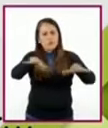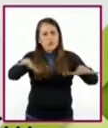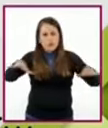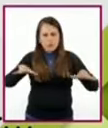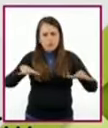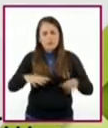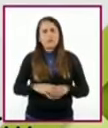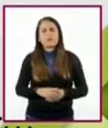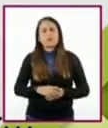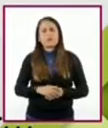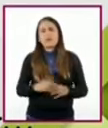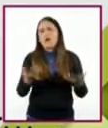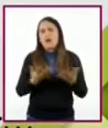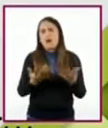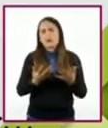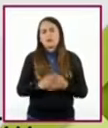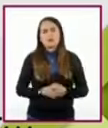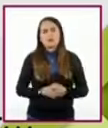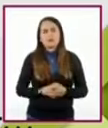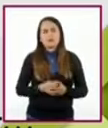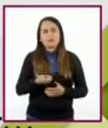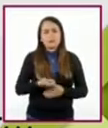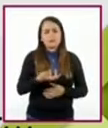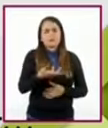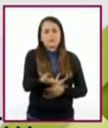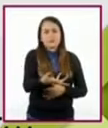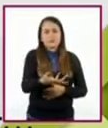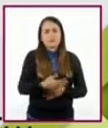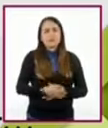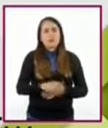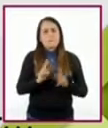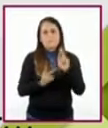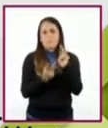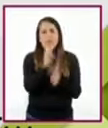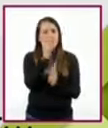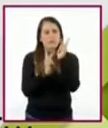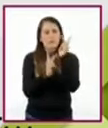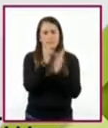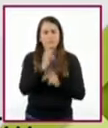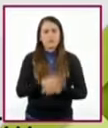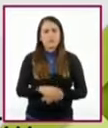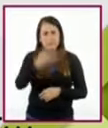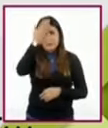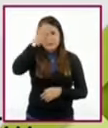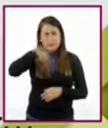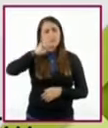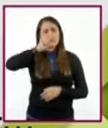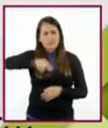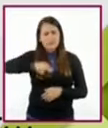organismos productores, mejor conocidos como plantas. ¿Saben cuál es?